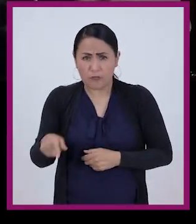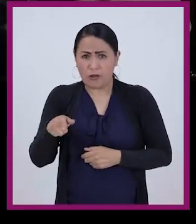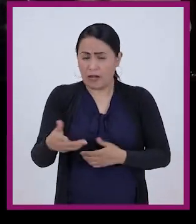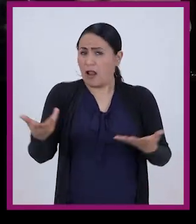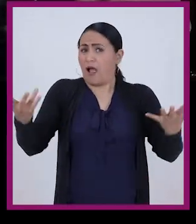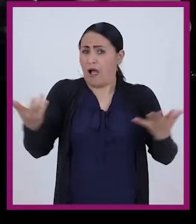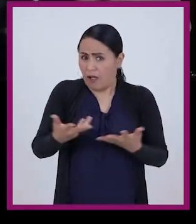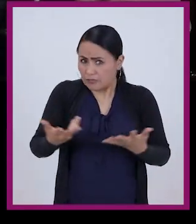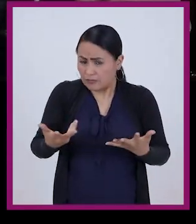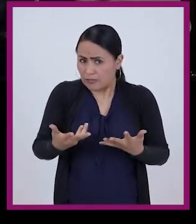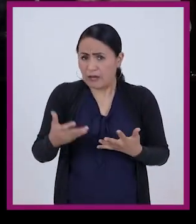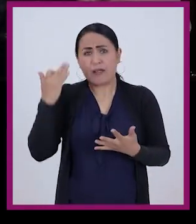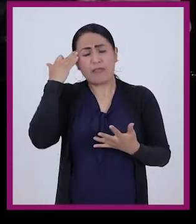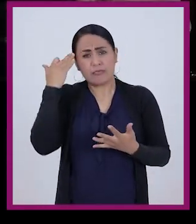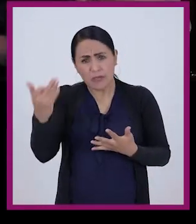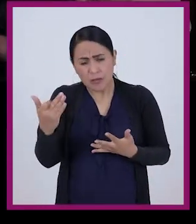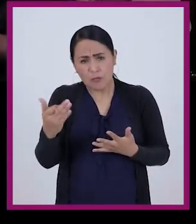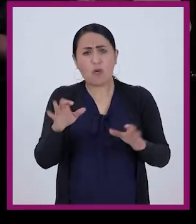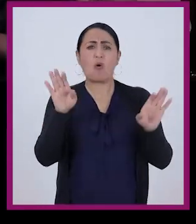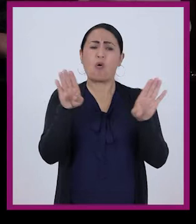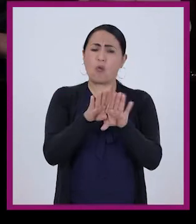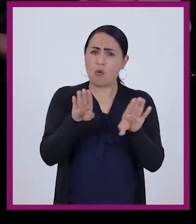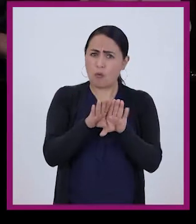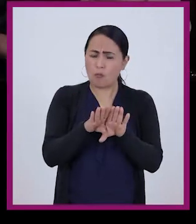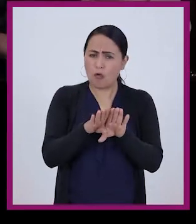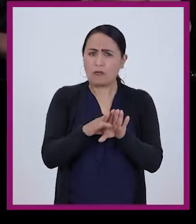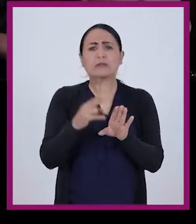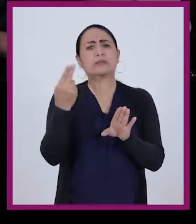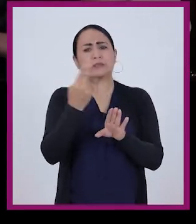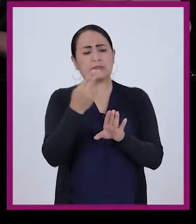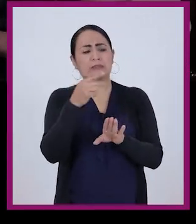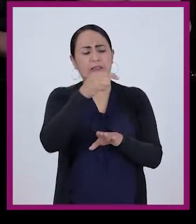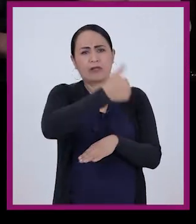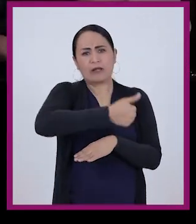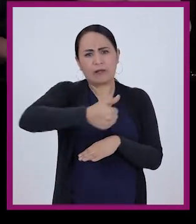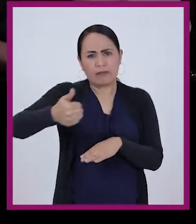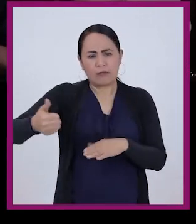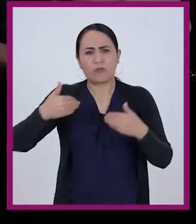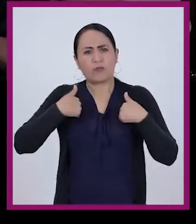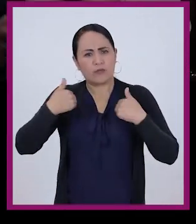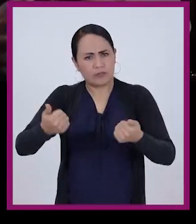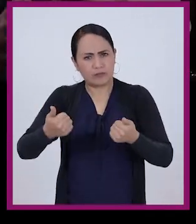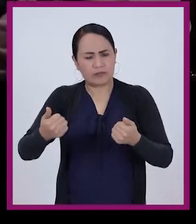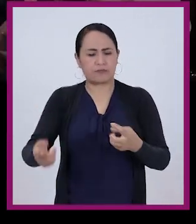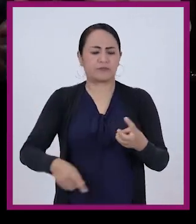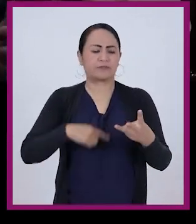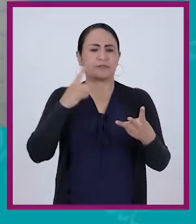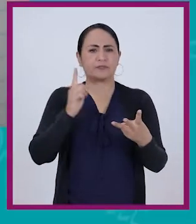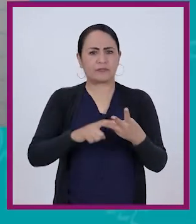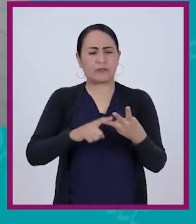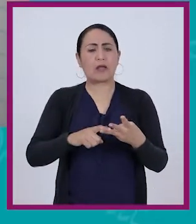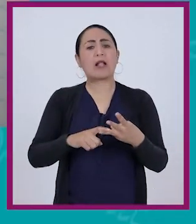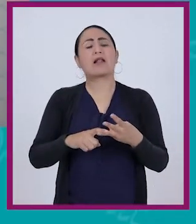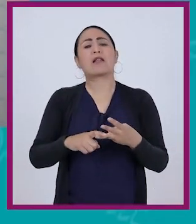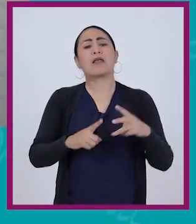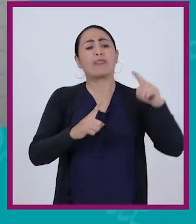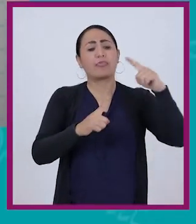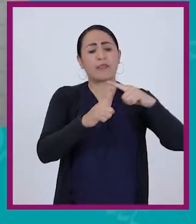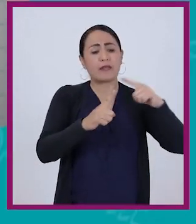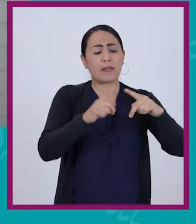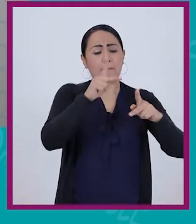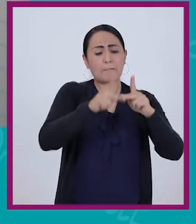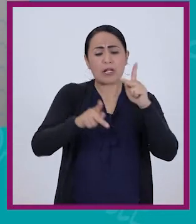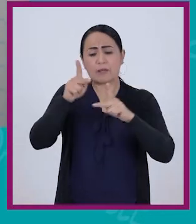equipo tenga claro qué va a realizar, en cuánto tiempo y de qué forma. Como tercer punto, considerar